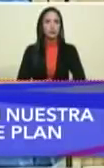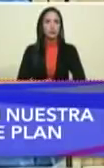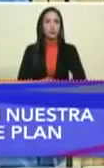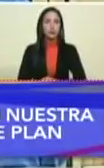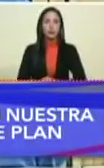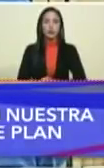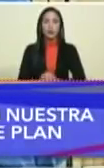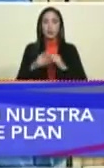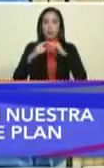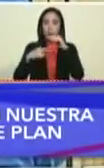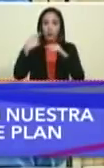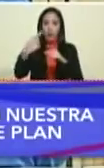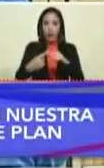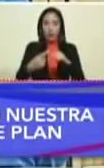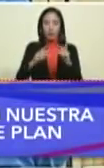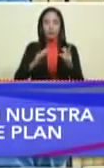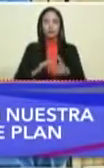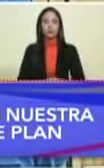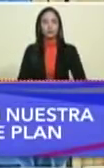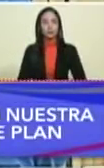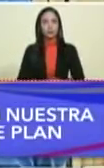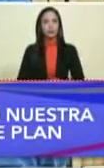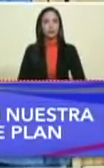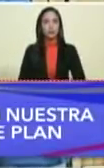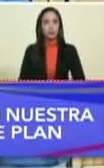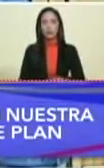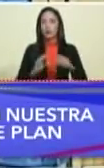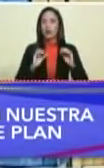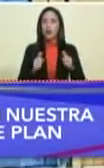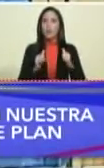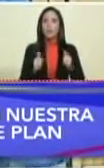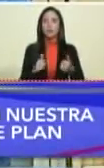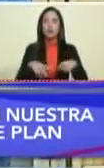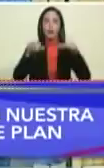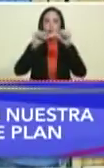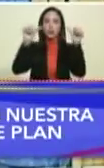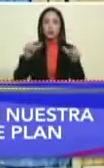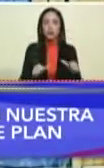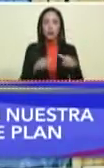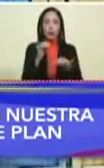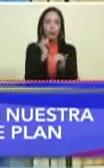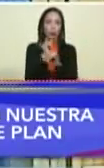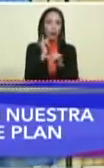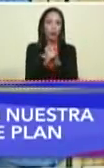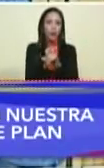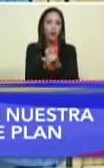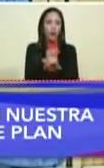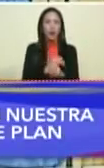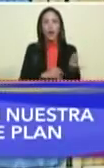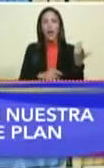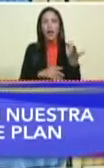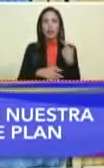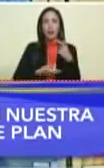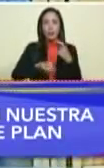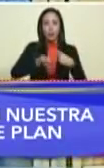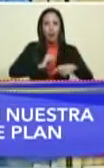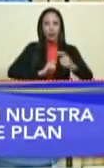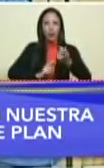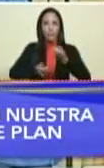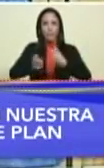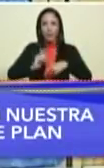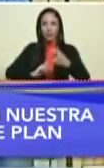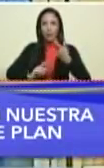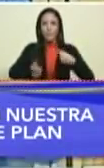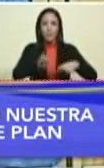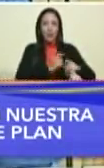Mañana arranca el sistema electrónico de cobro de la